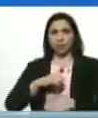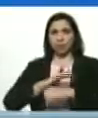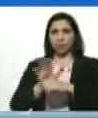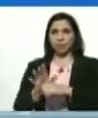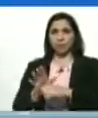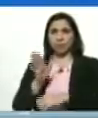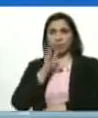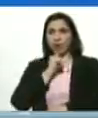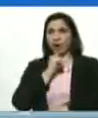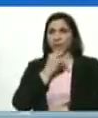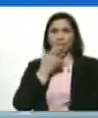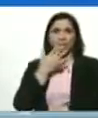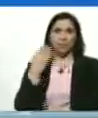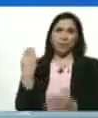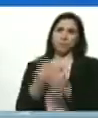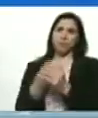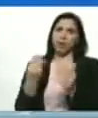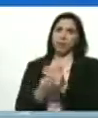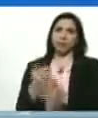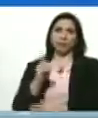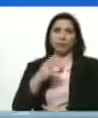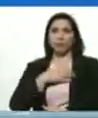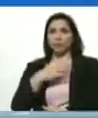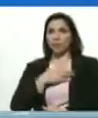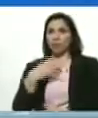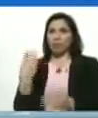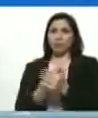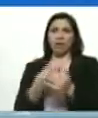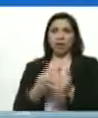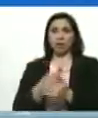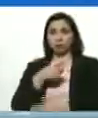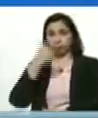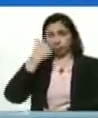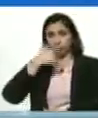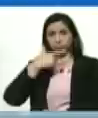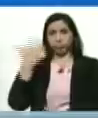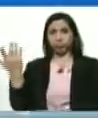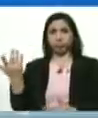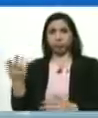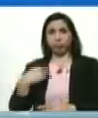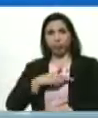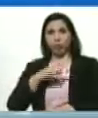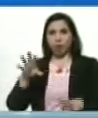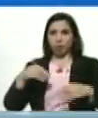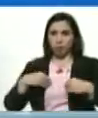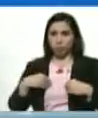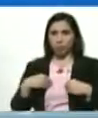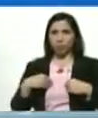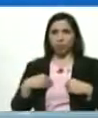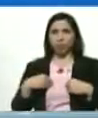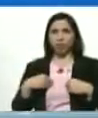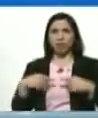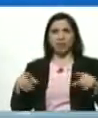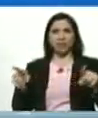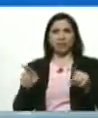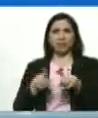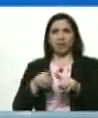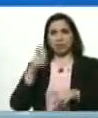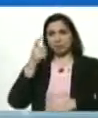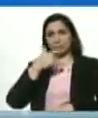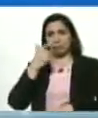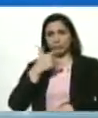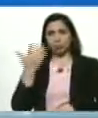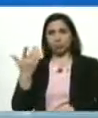gallo misma madre vaya muy serio y lo hemos asumido como tal con mucha seriedad